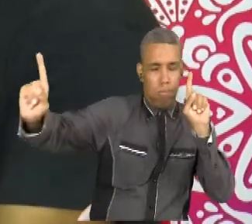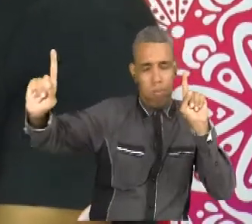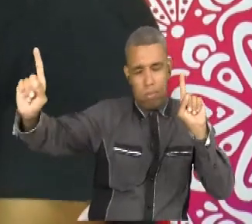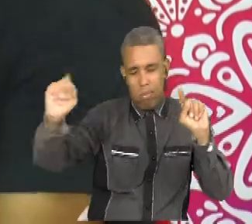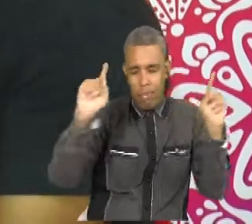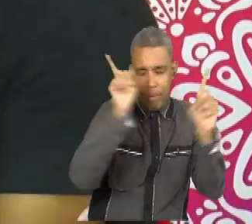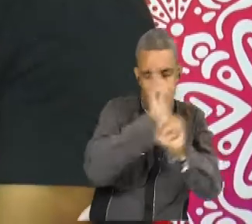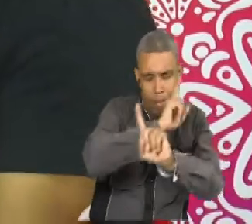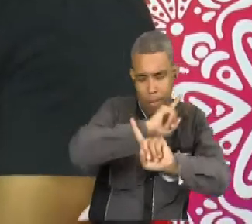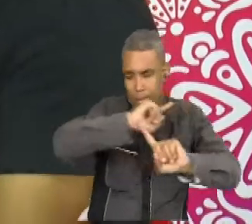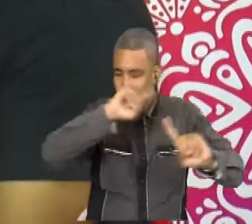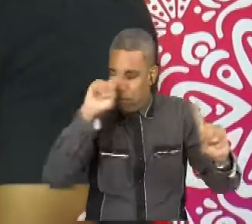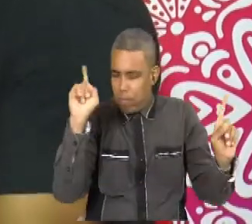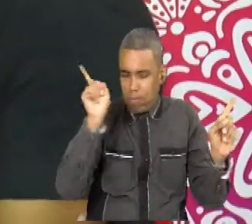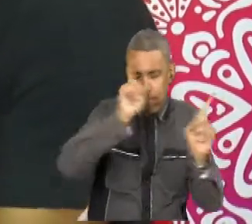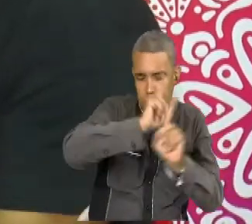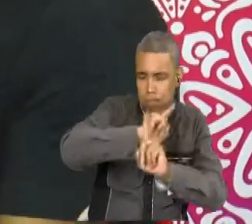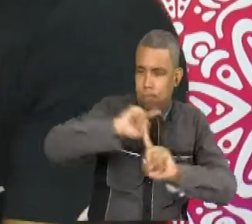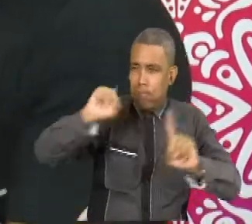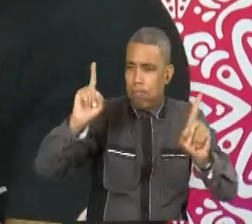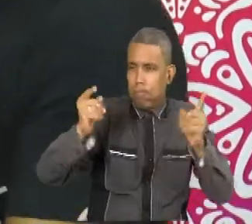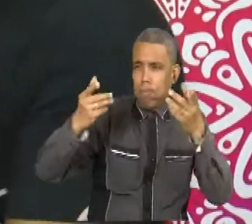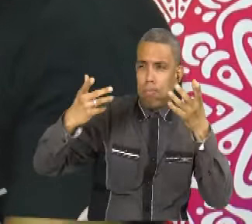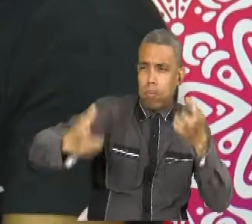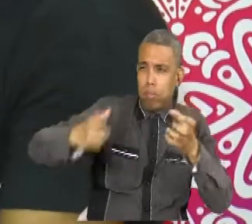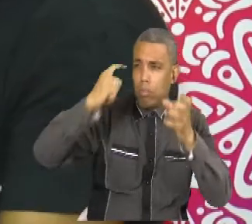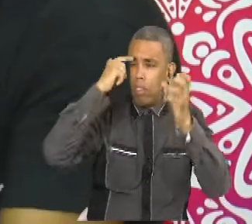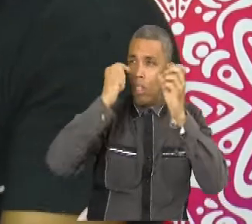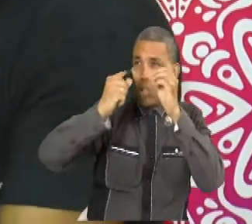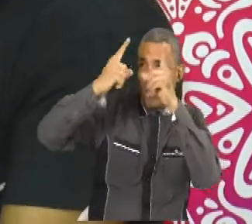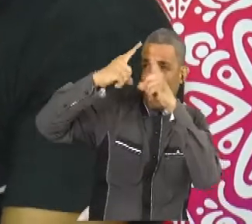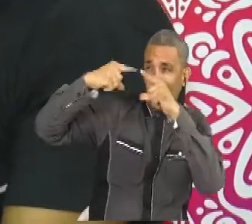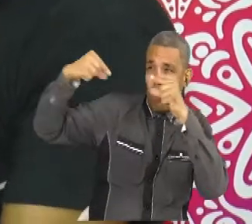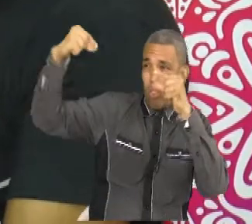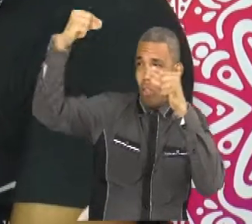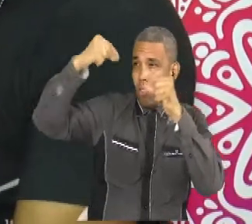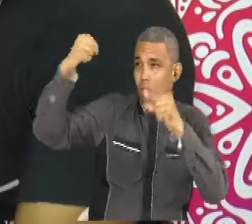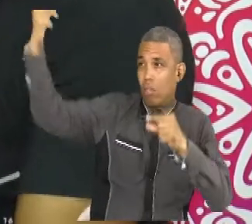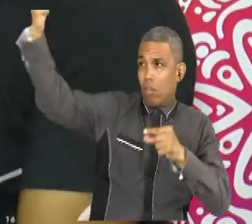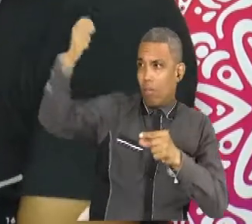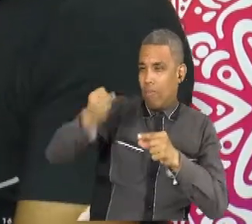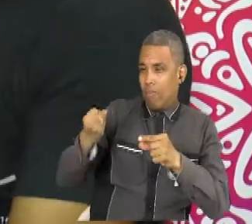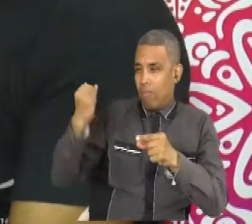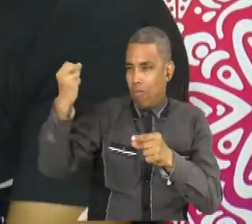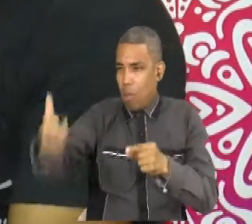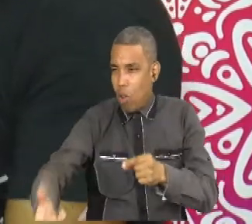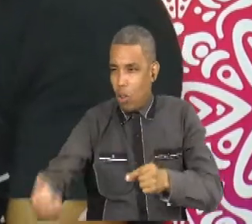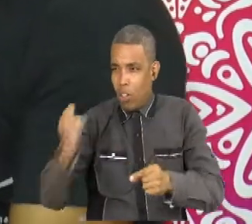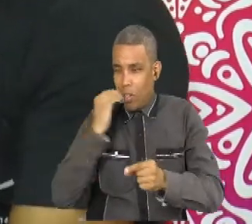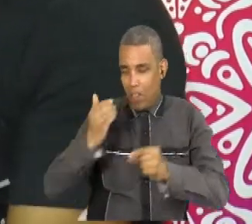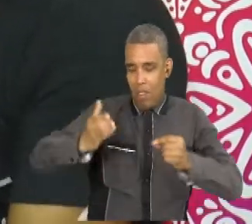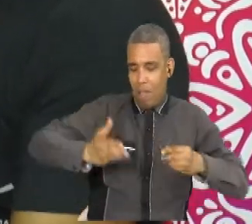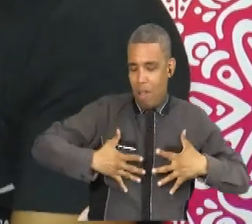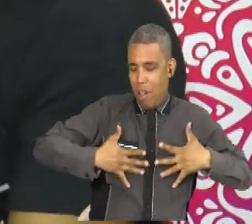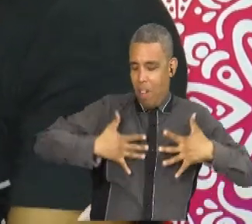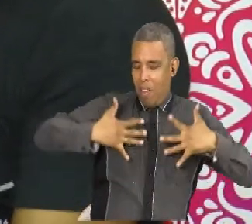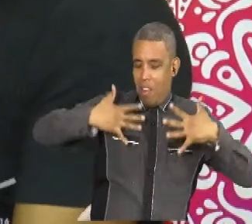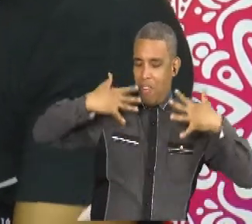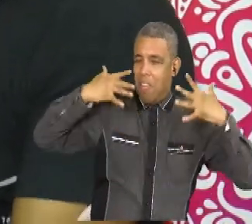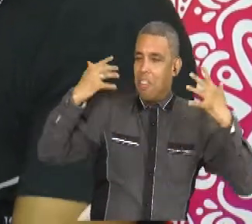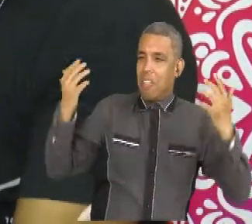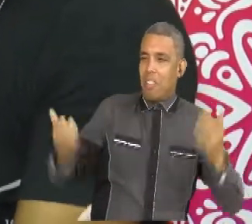ti un lucero y un sendero, un sueño que te haga feliz y a tu lado verlo